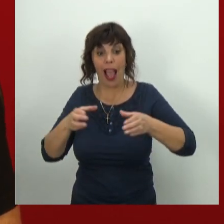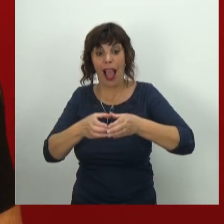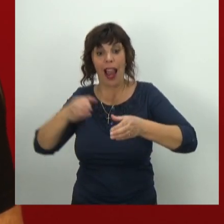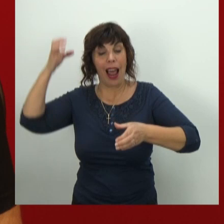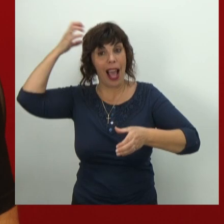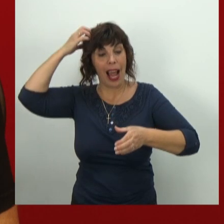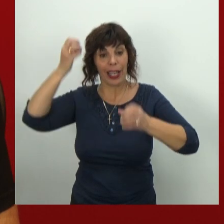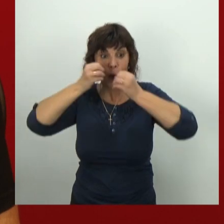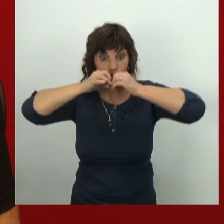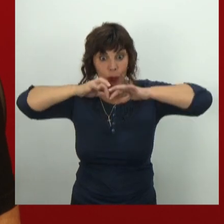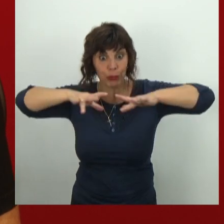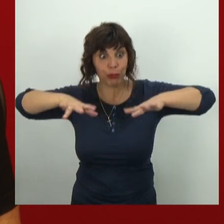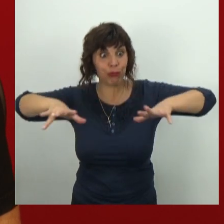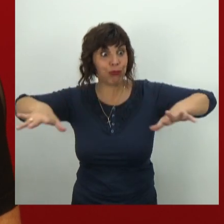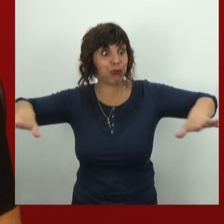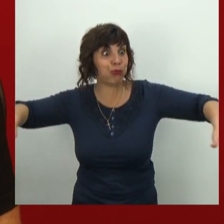toda tentación,